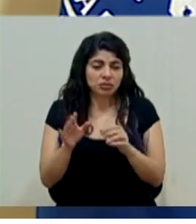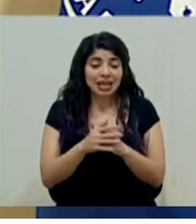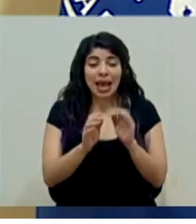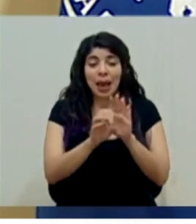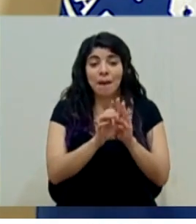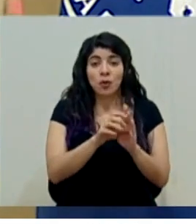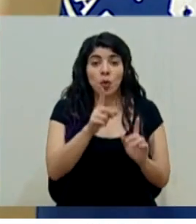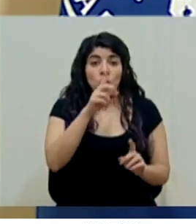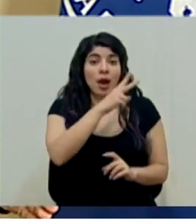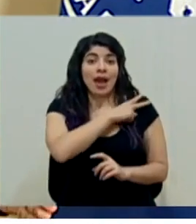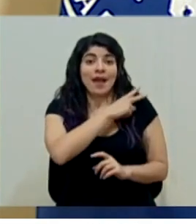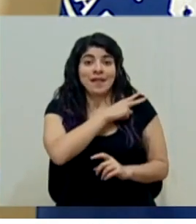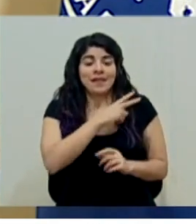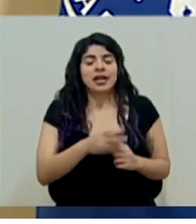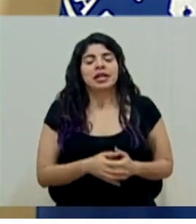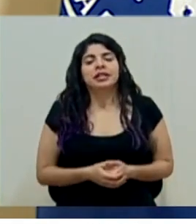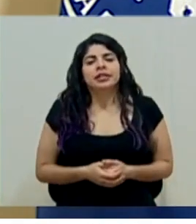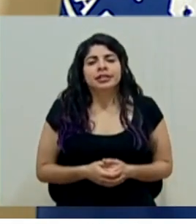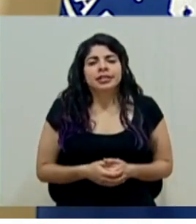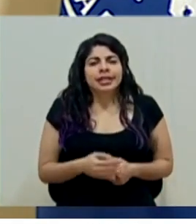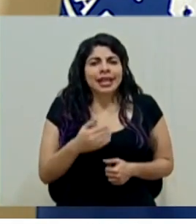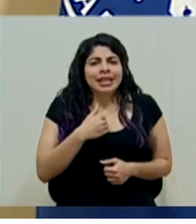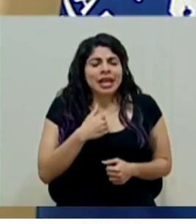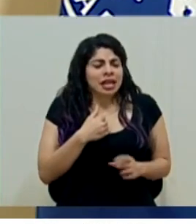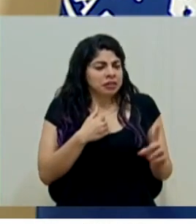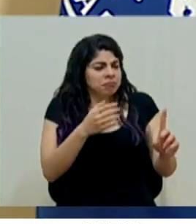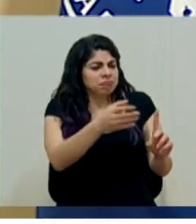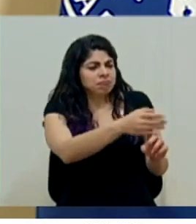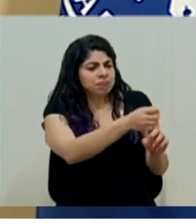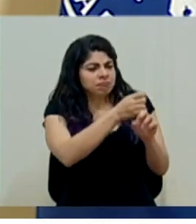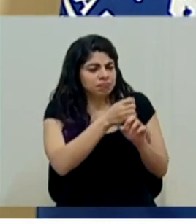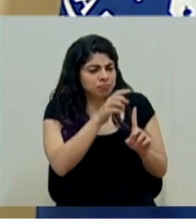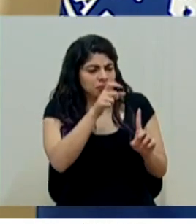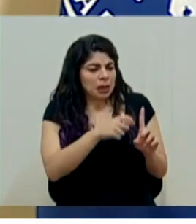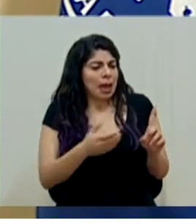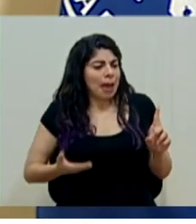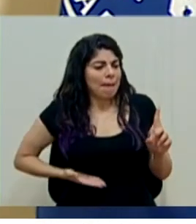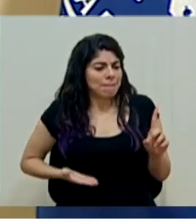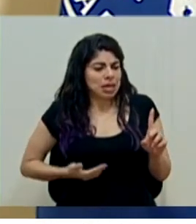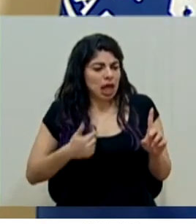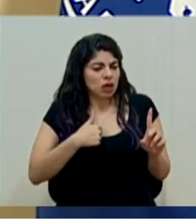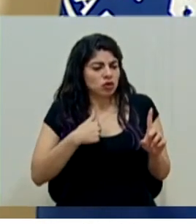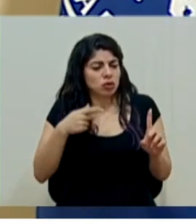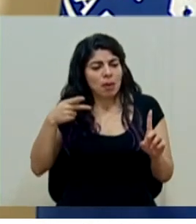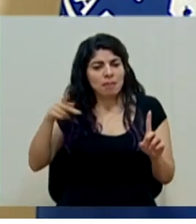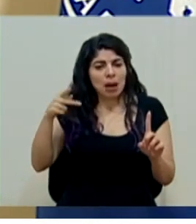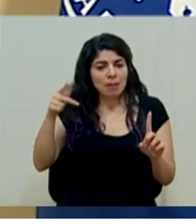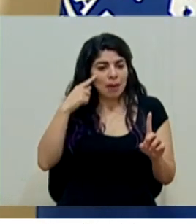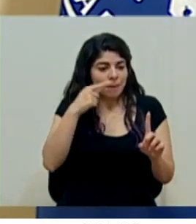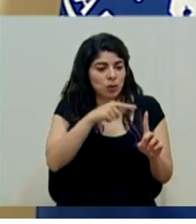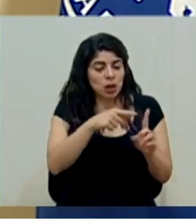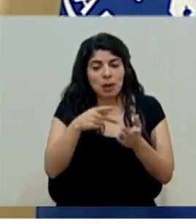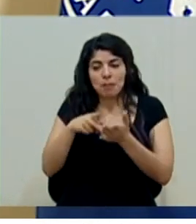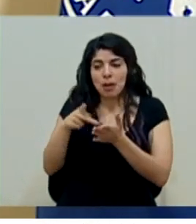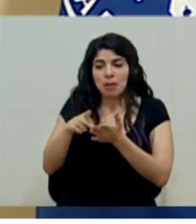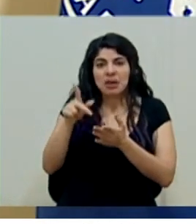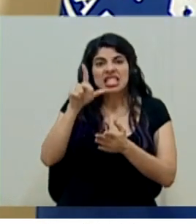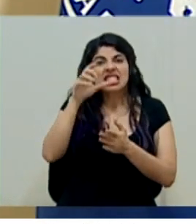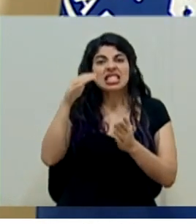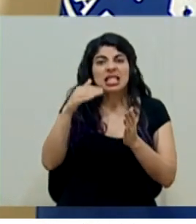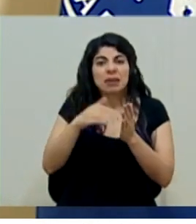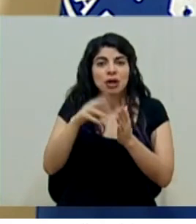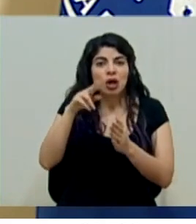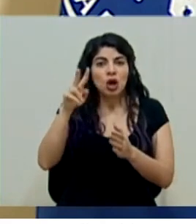si un empleador tiene un empleado por el cual paga cargas sociales de 100.000 colones,